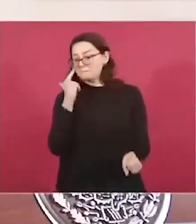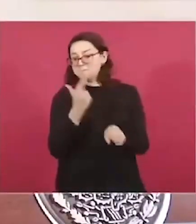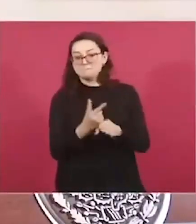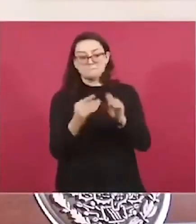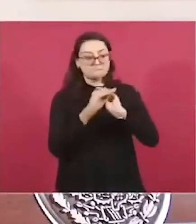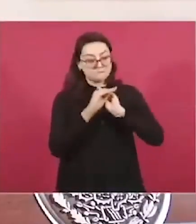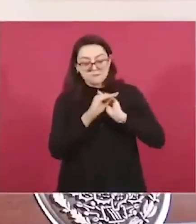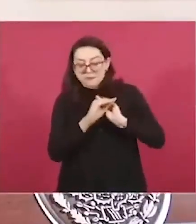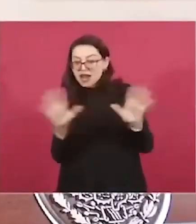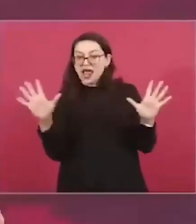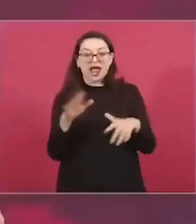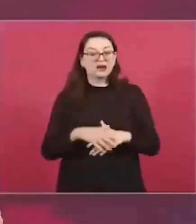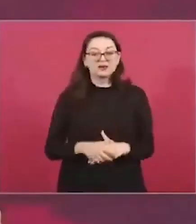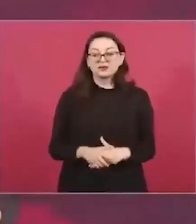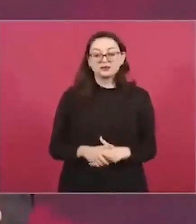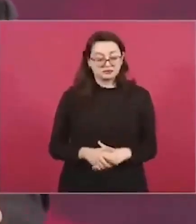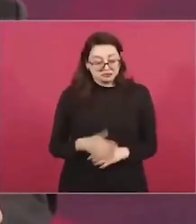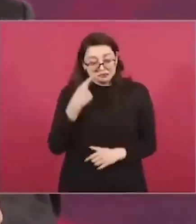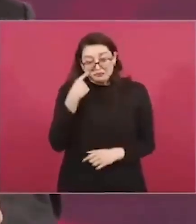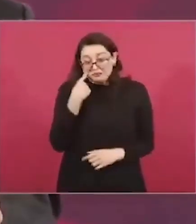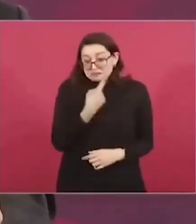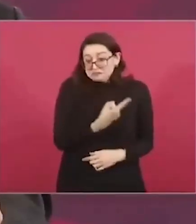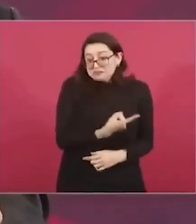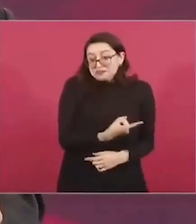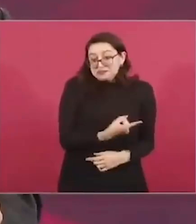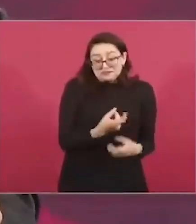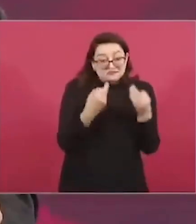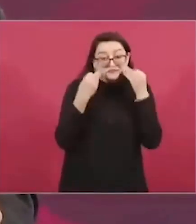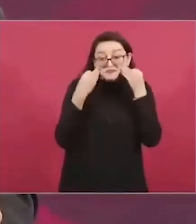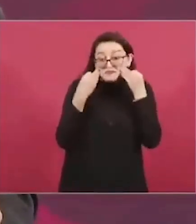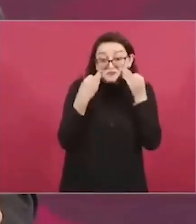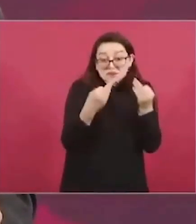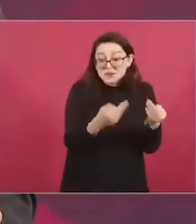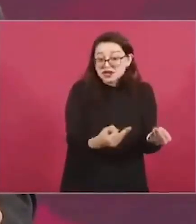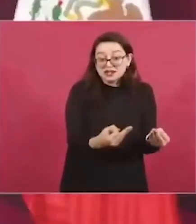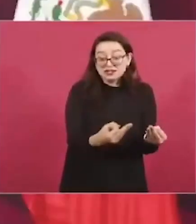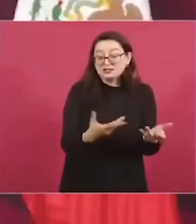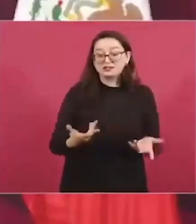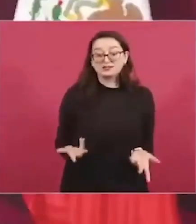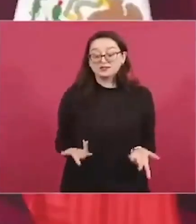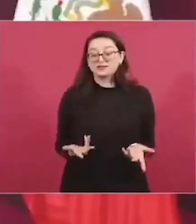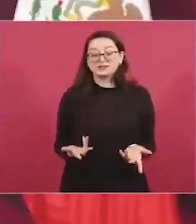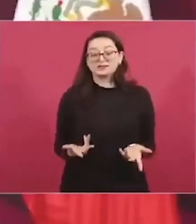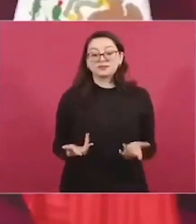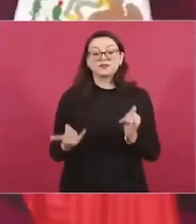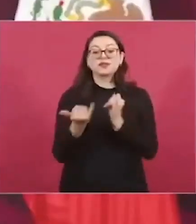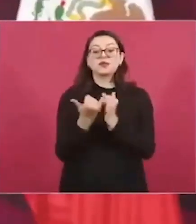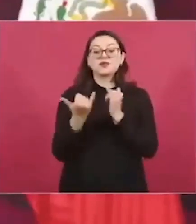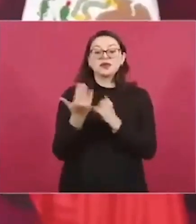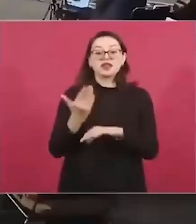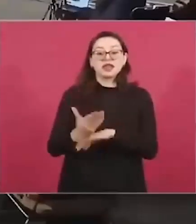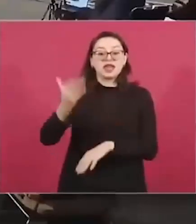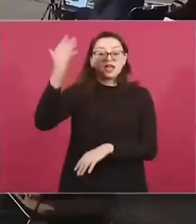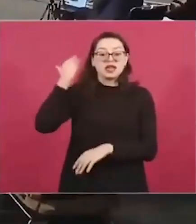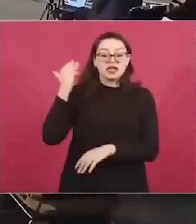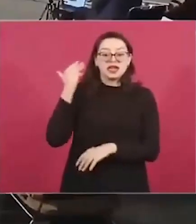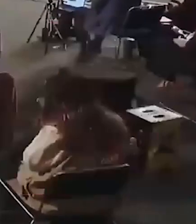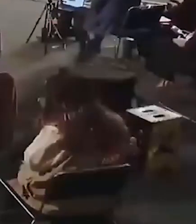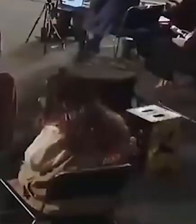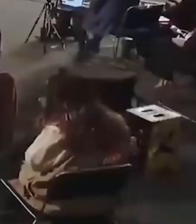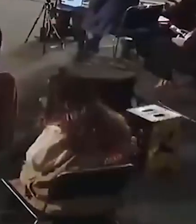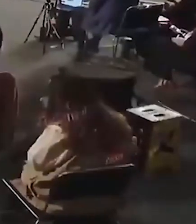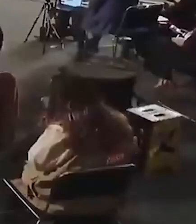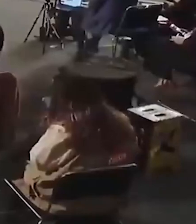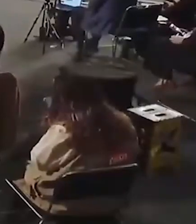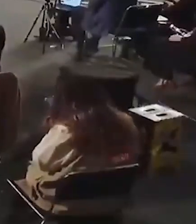hay que hacer el comentario y a otra cosa. Hay dos objetivos fundamentales de esto. Tú sabes que